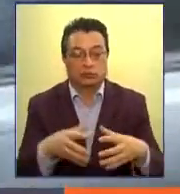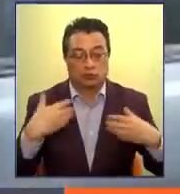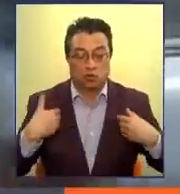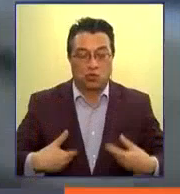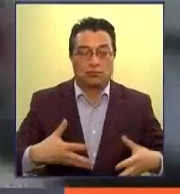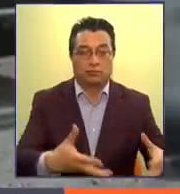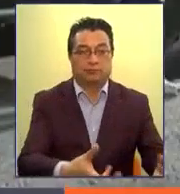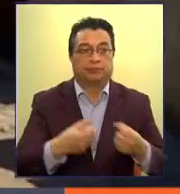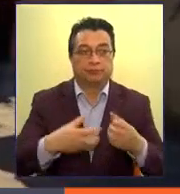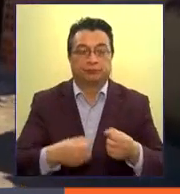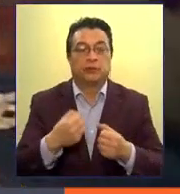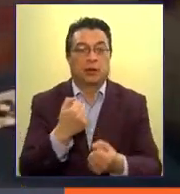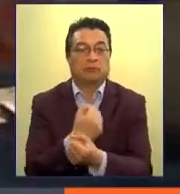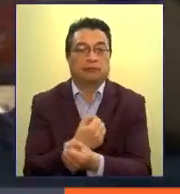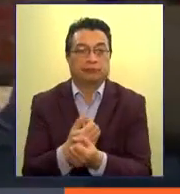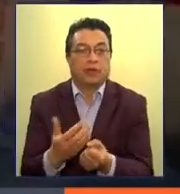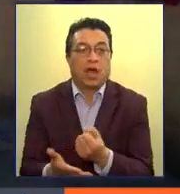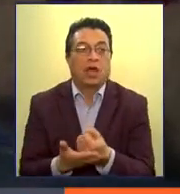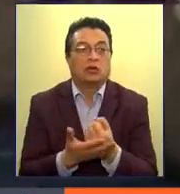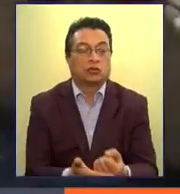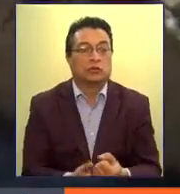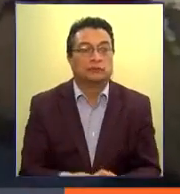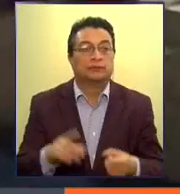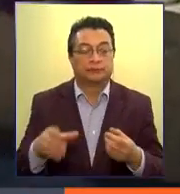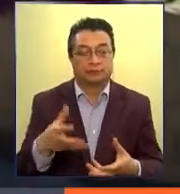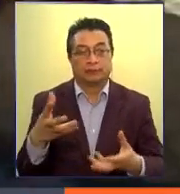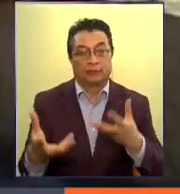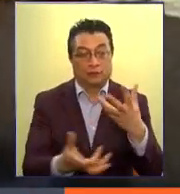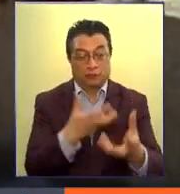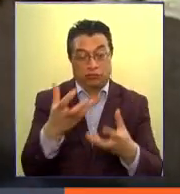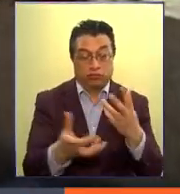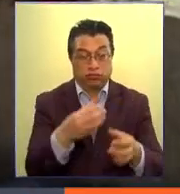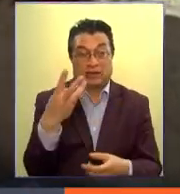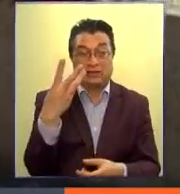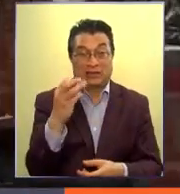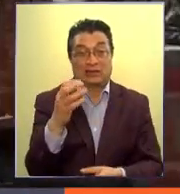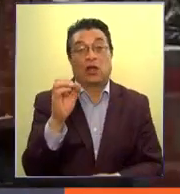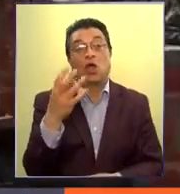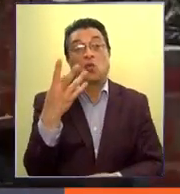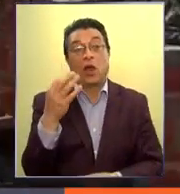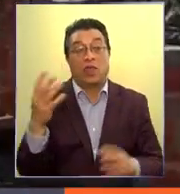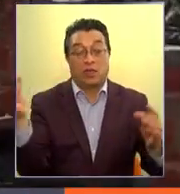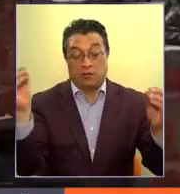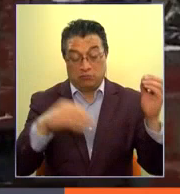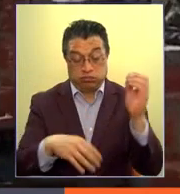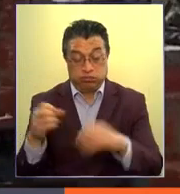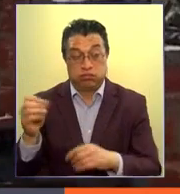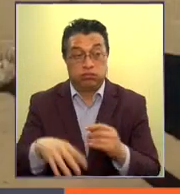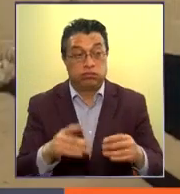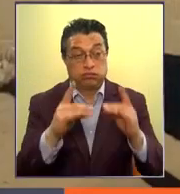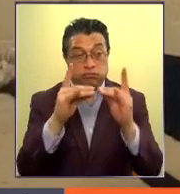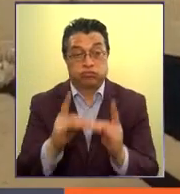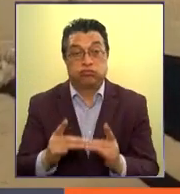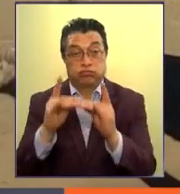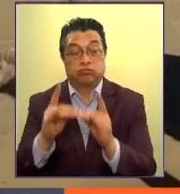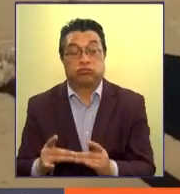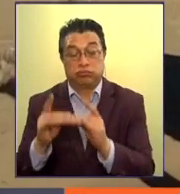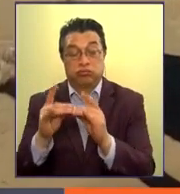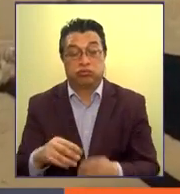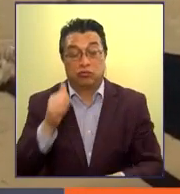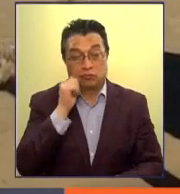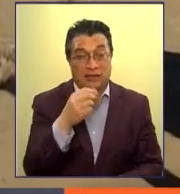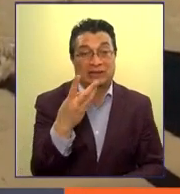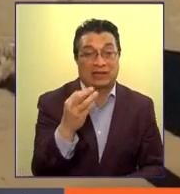cuerpos. Se está inhumando de 30 a 40 entierros por día, estamos hablando. Antes llegaba